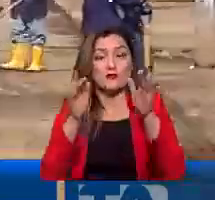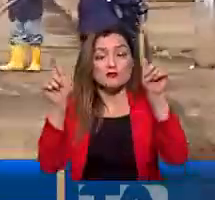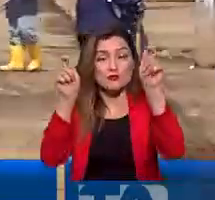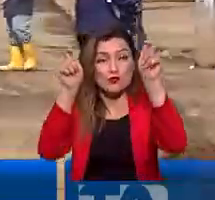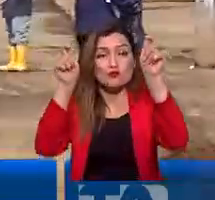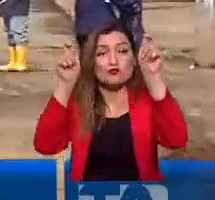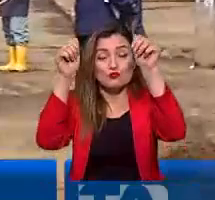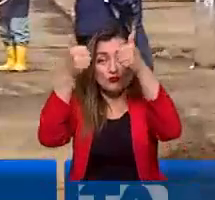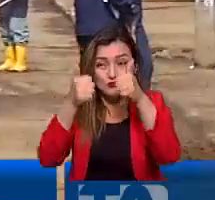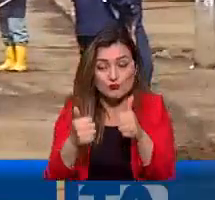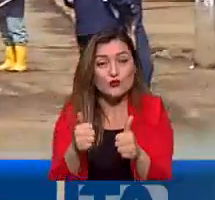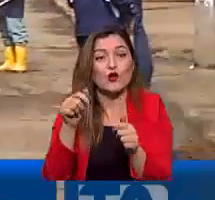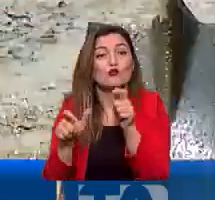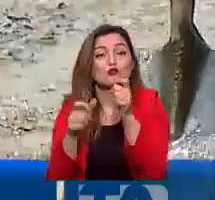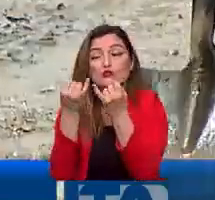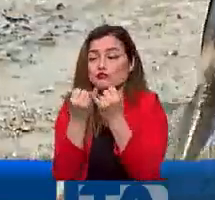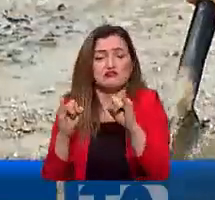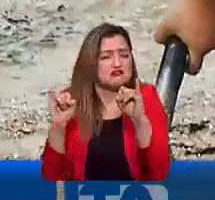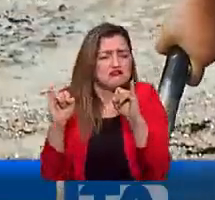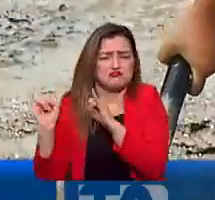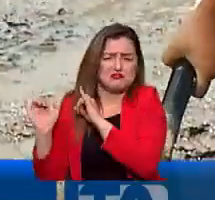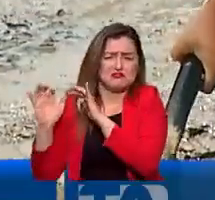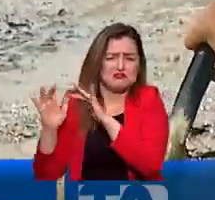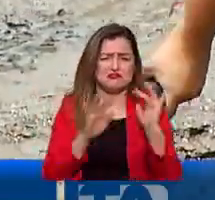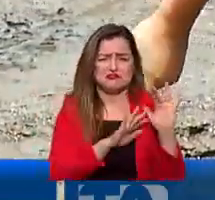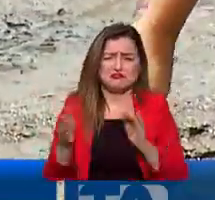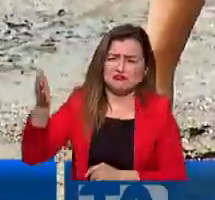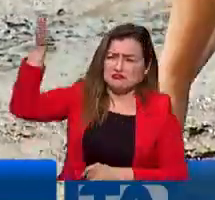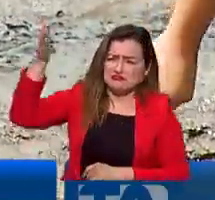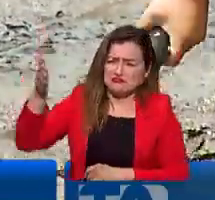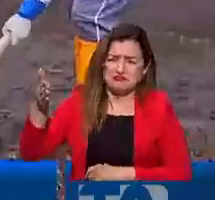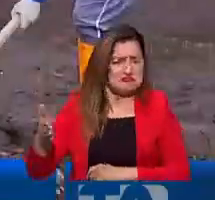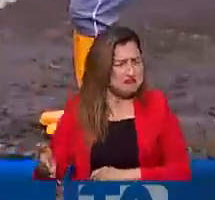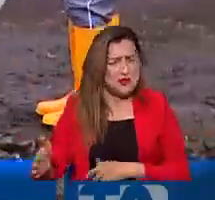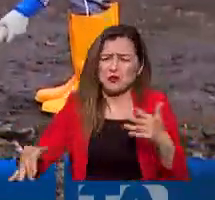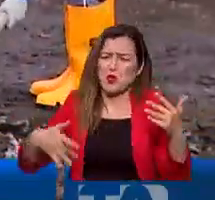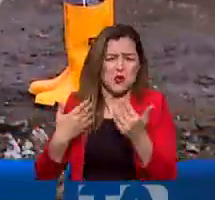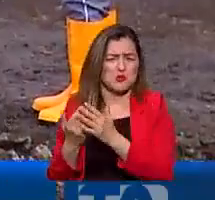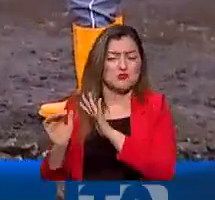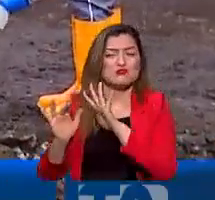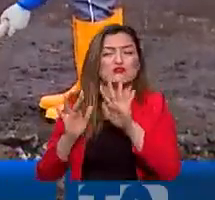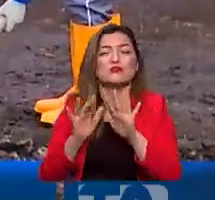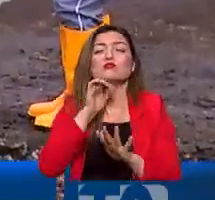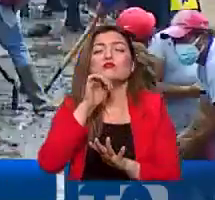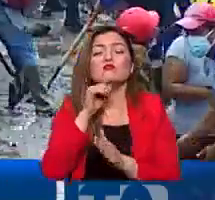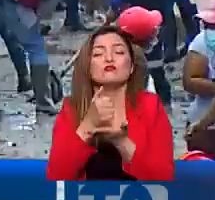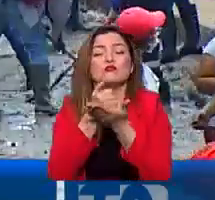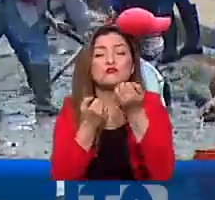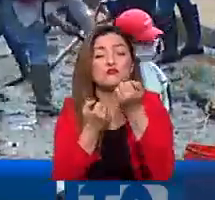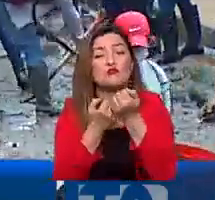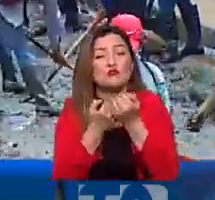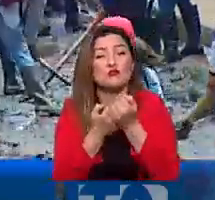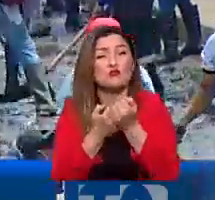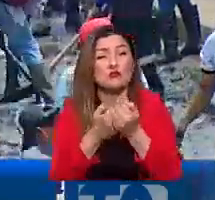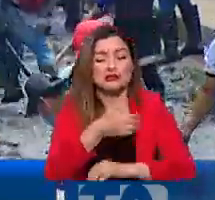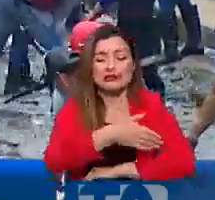fundaciones, artistas y personas independientes de todas las edades. Y es que realmente lo que hace falta son manos, porque las calles están